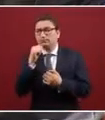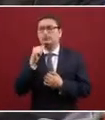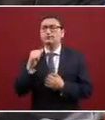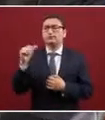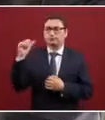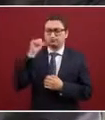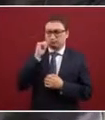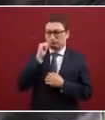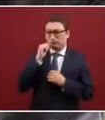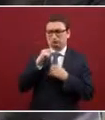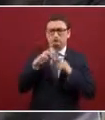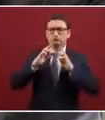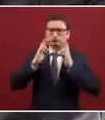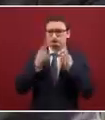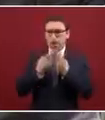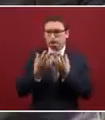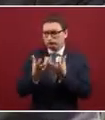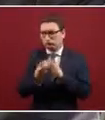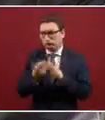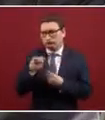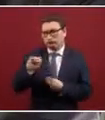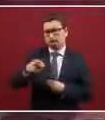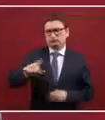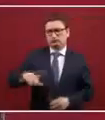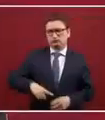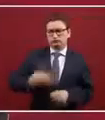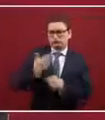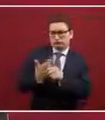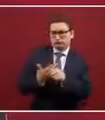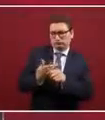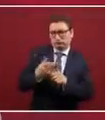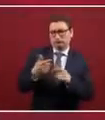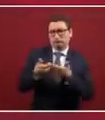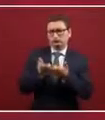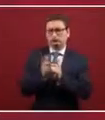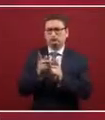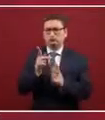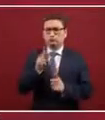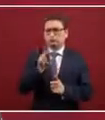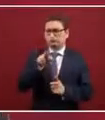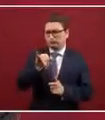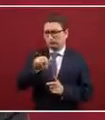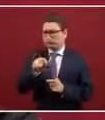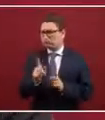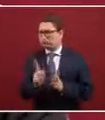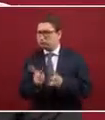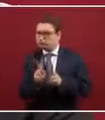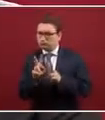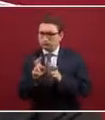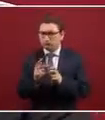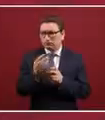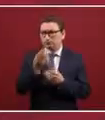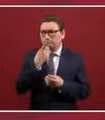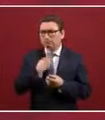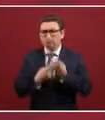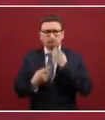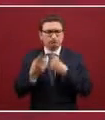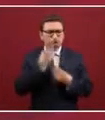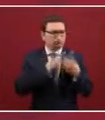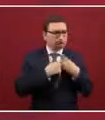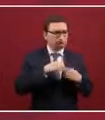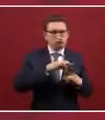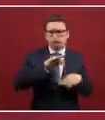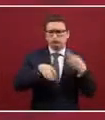con gobernadores del PRI, se habló del tema. Estoy escuchando la opinión